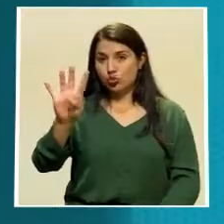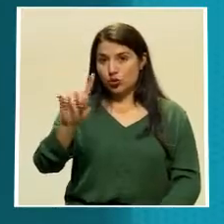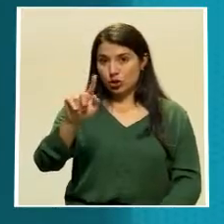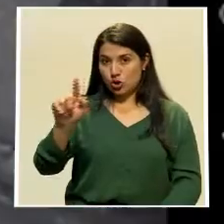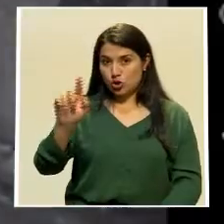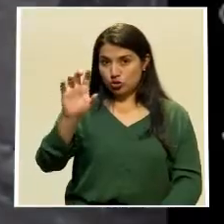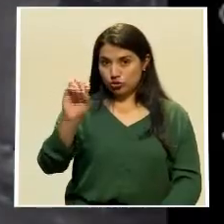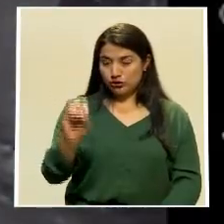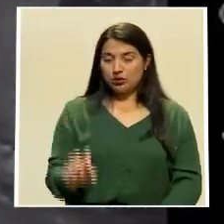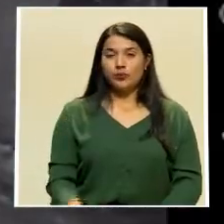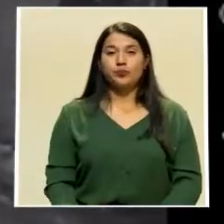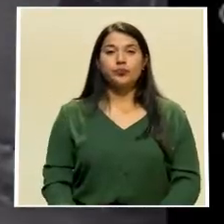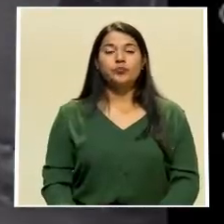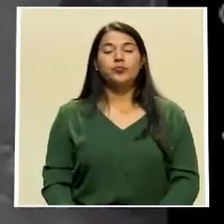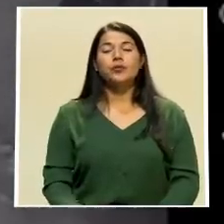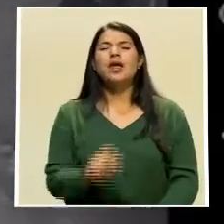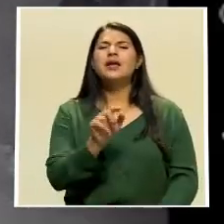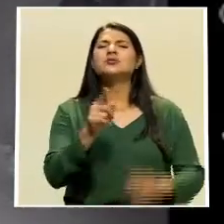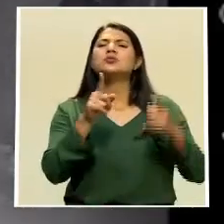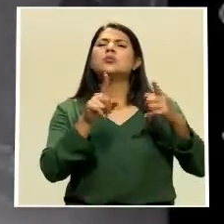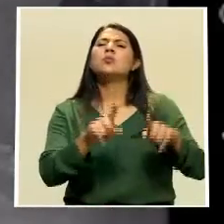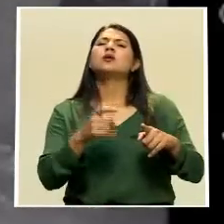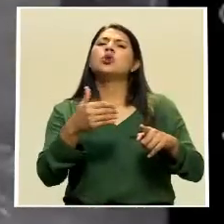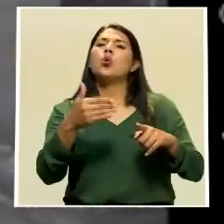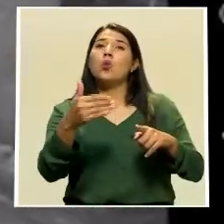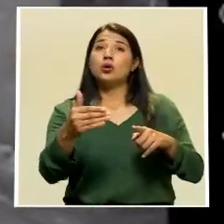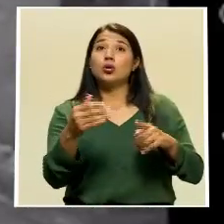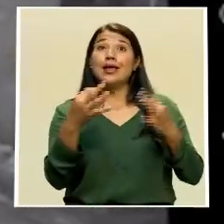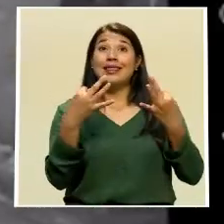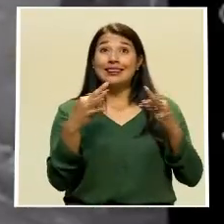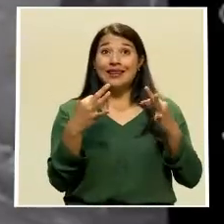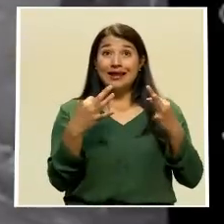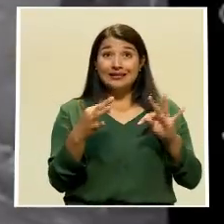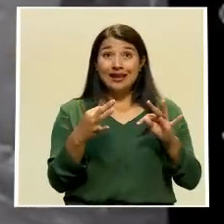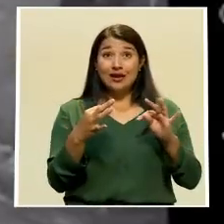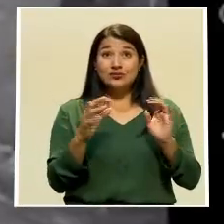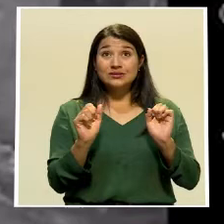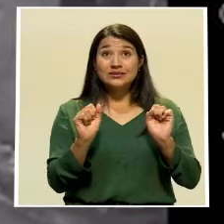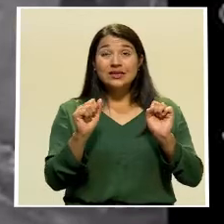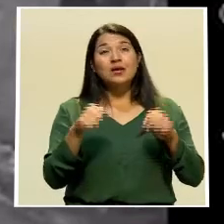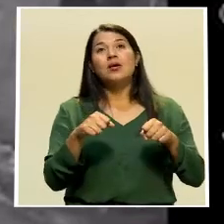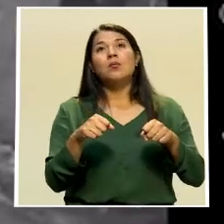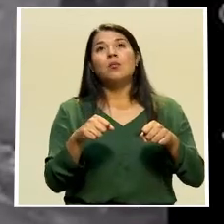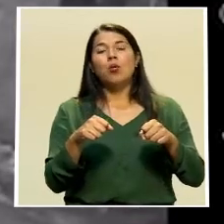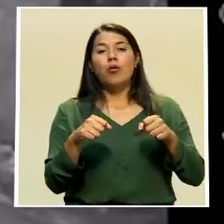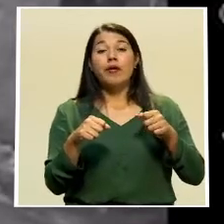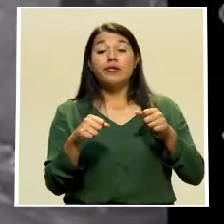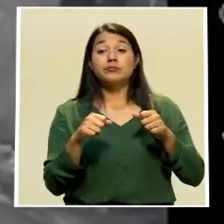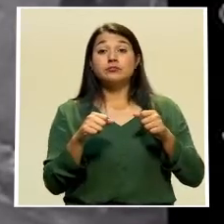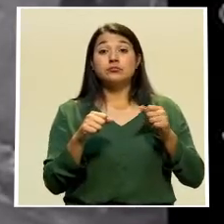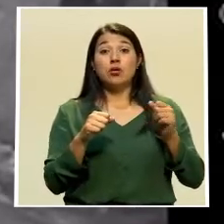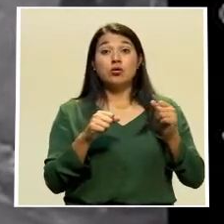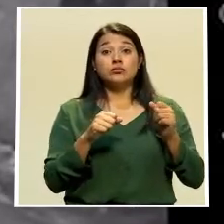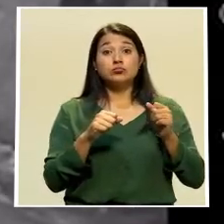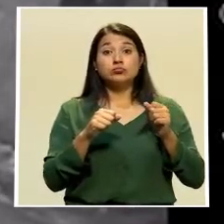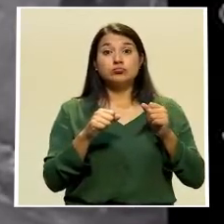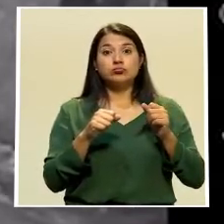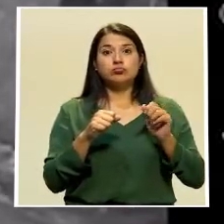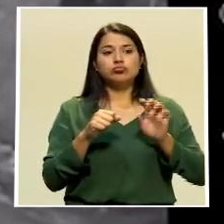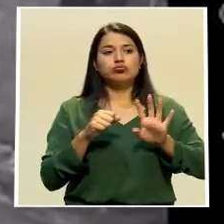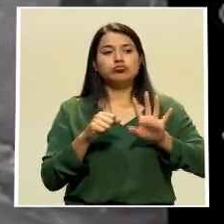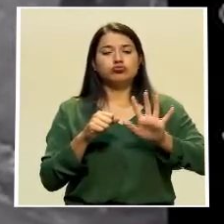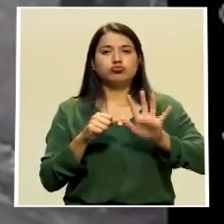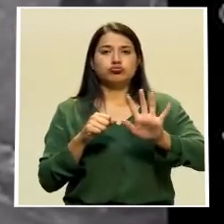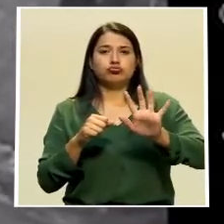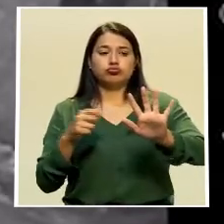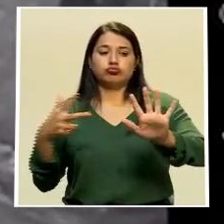200-01-000-620984-0. El hecho ocurrió cuando intentaron cruzar la vía principal y fueron colisionados por una patrulla de la fuerza pública,